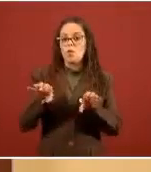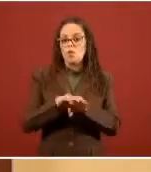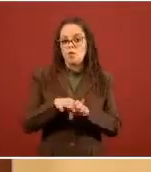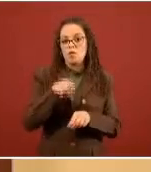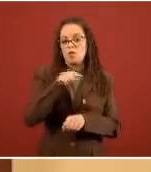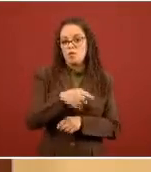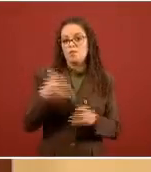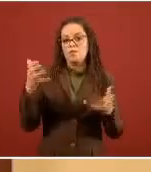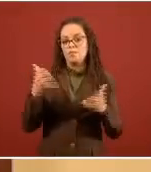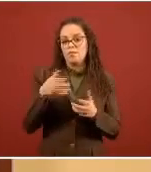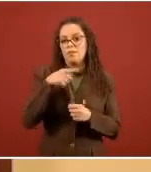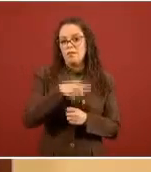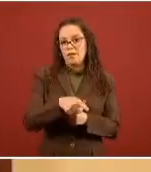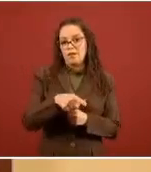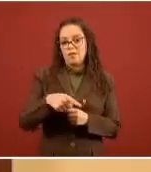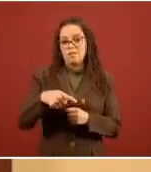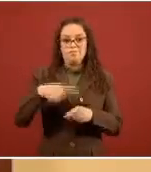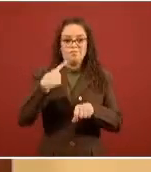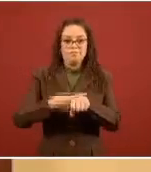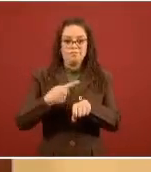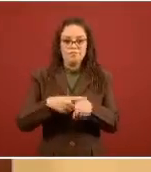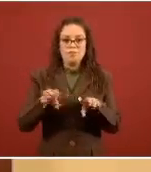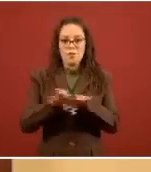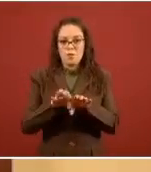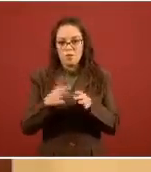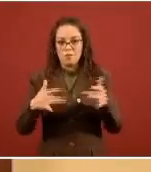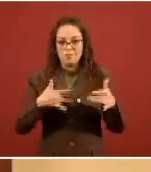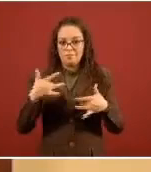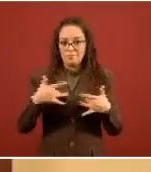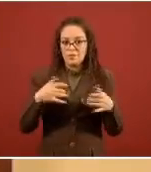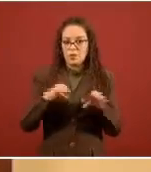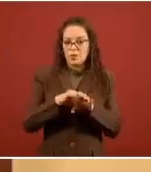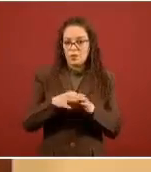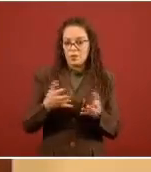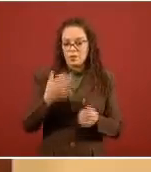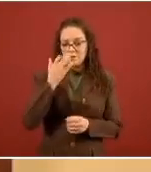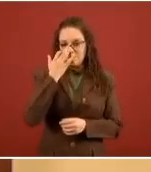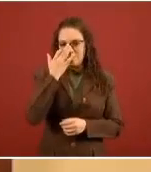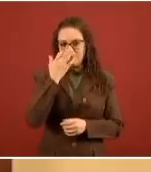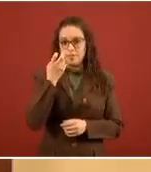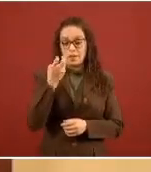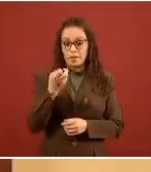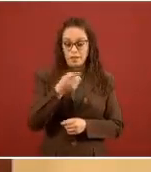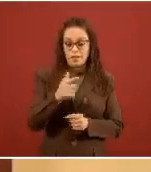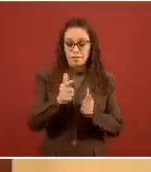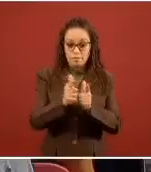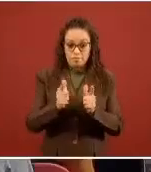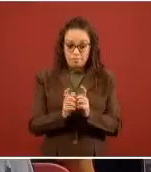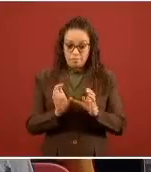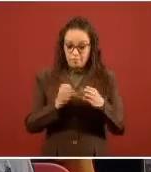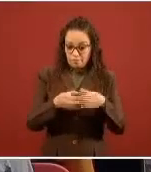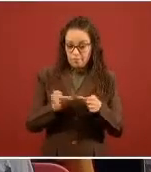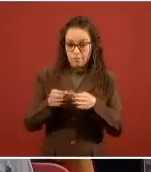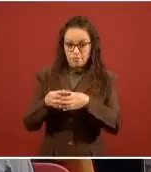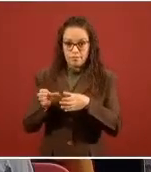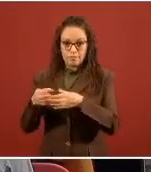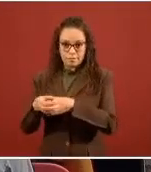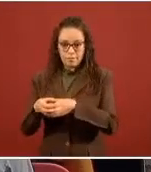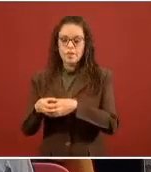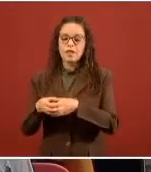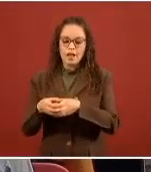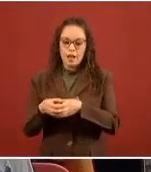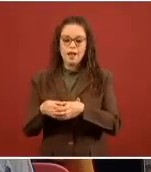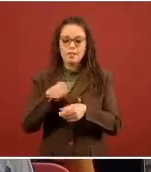enfermedad. Recordando que estos son no solo confirmados, aquí tenemos todos los que en un momento están siendo clasificados precisamente como